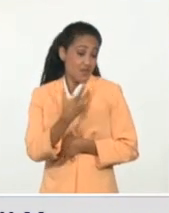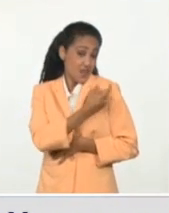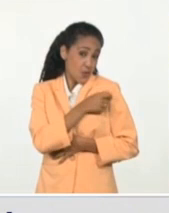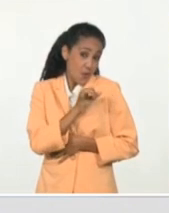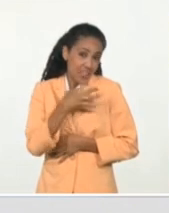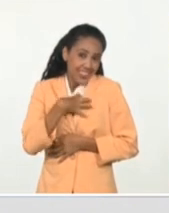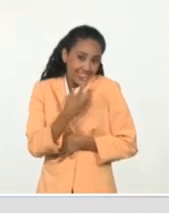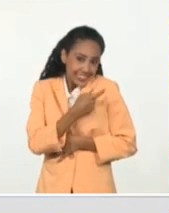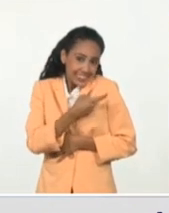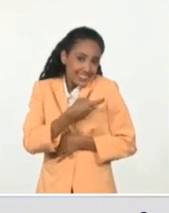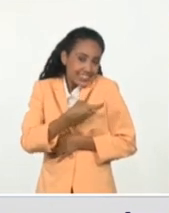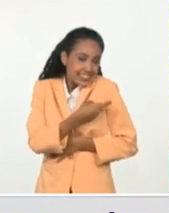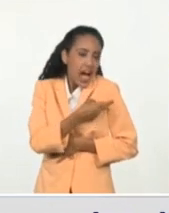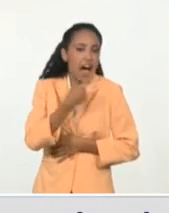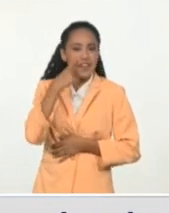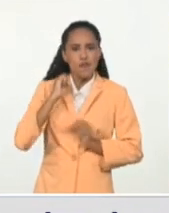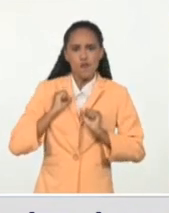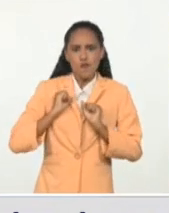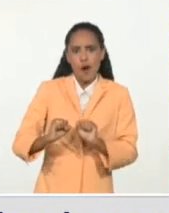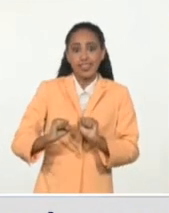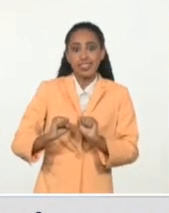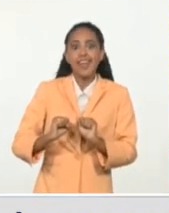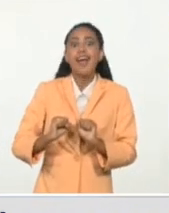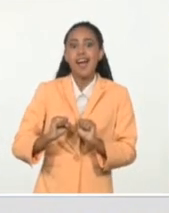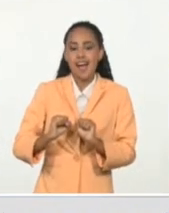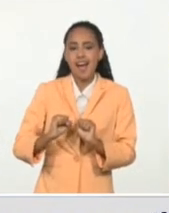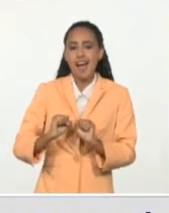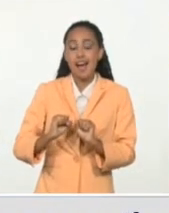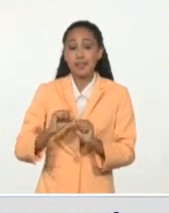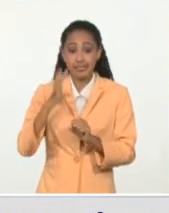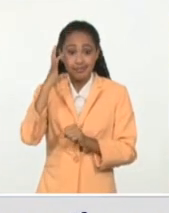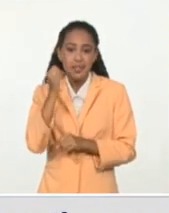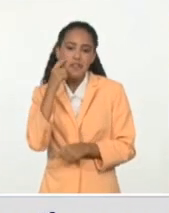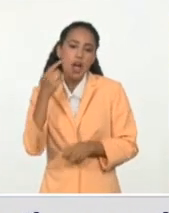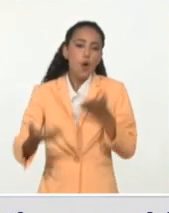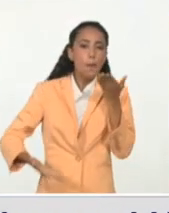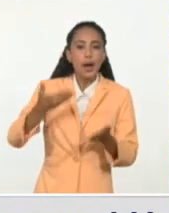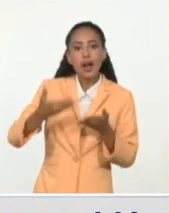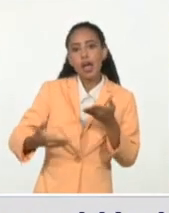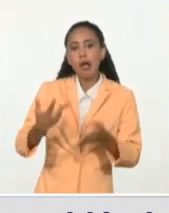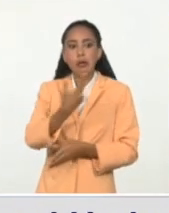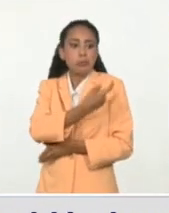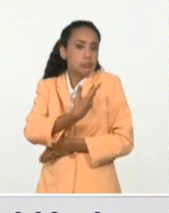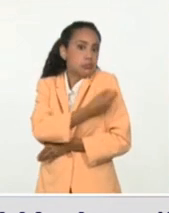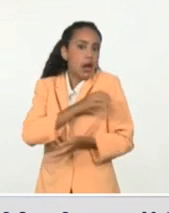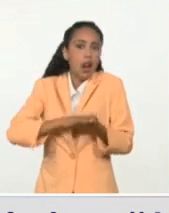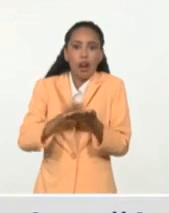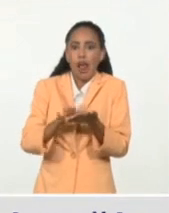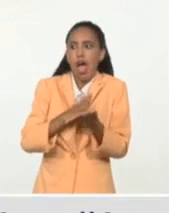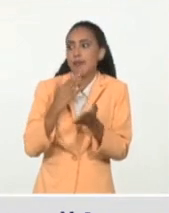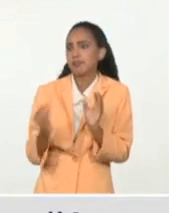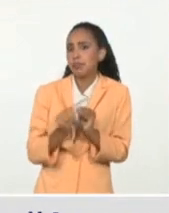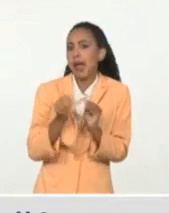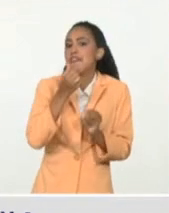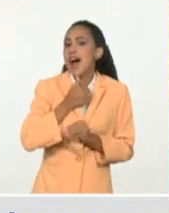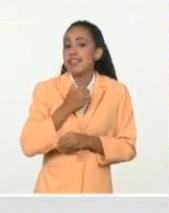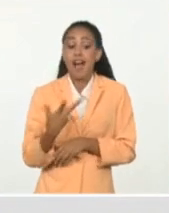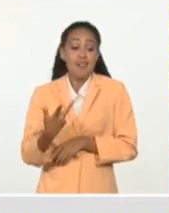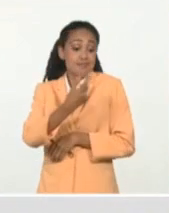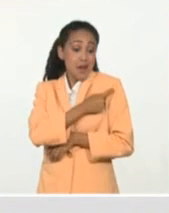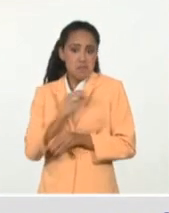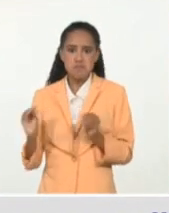son más elevados después de ser recibidos por las personas. Y en los ensayos clínicos de vacuna, pues